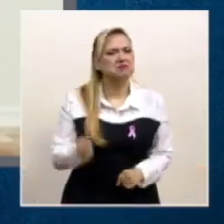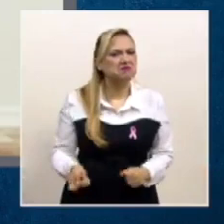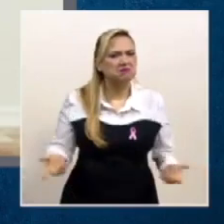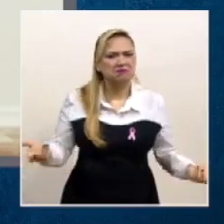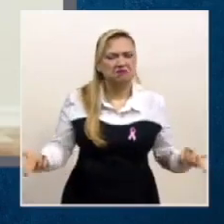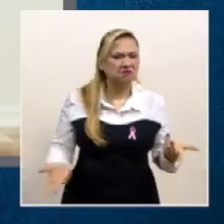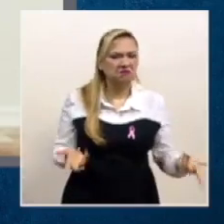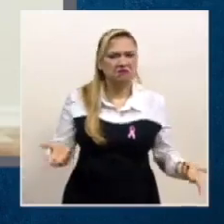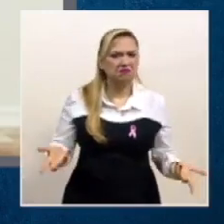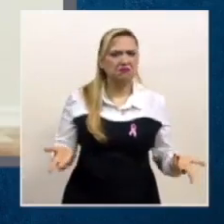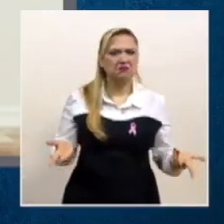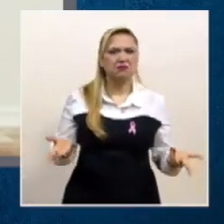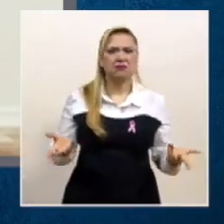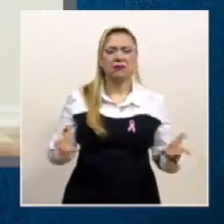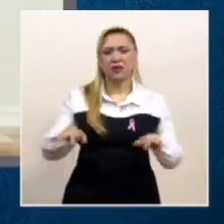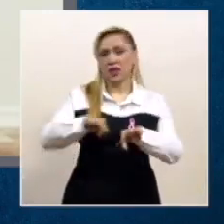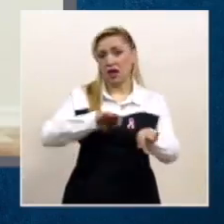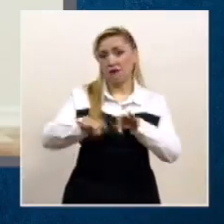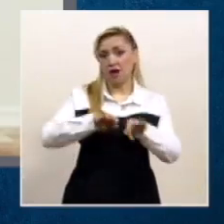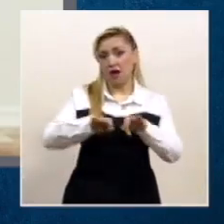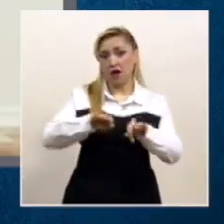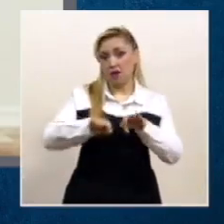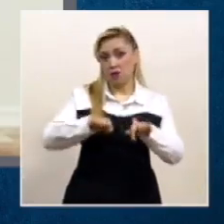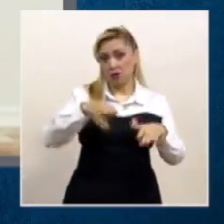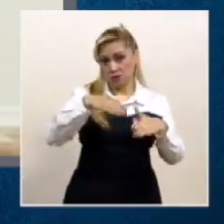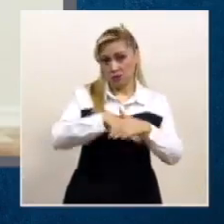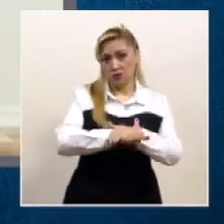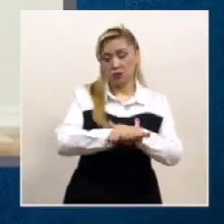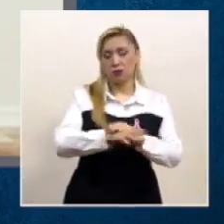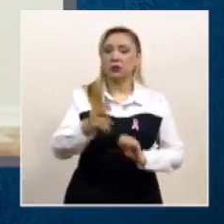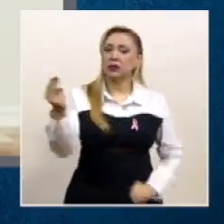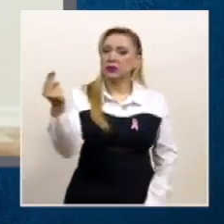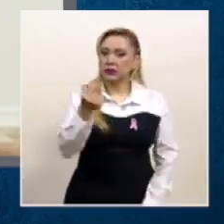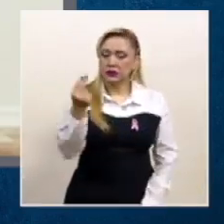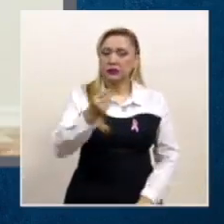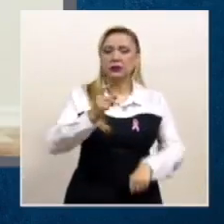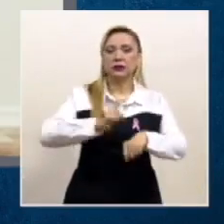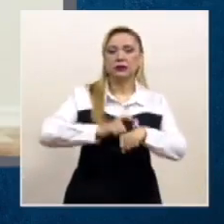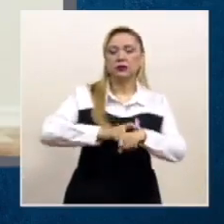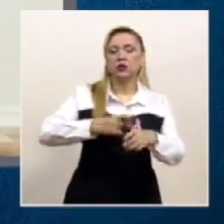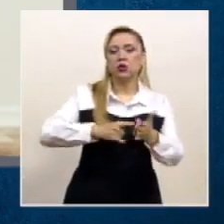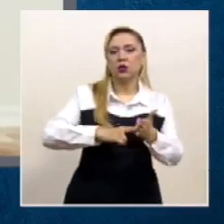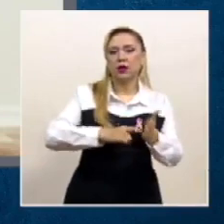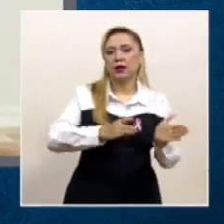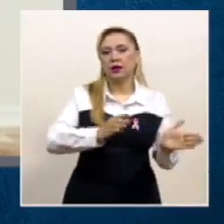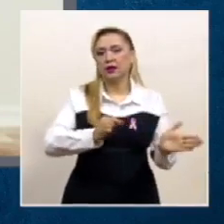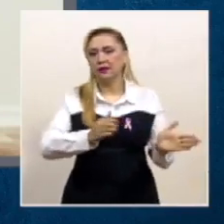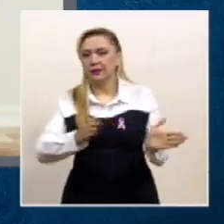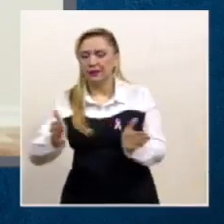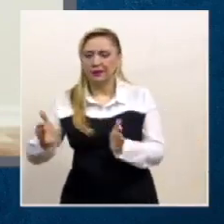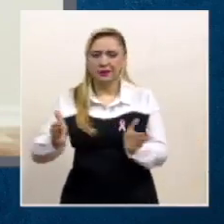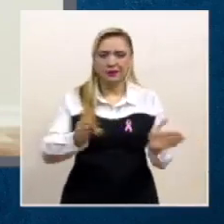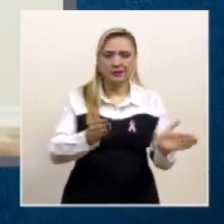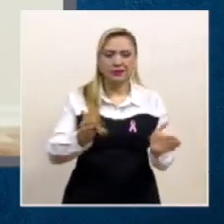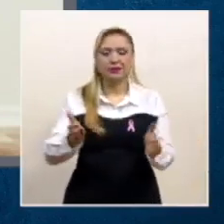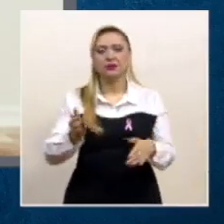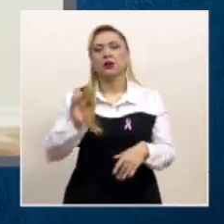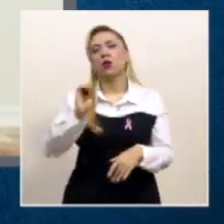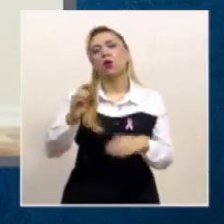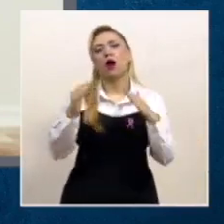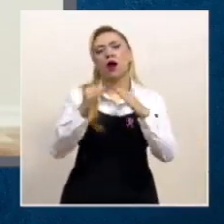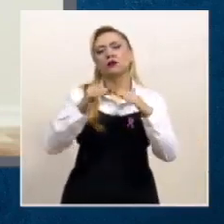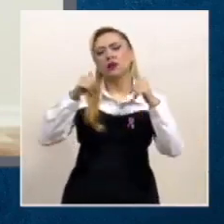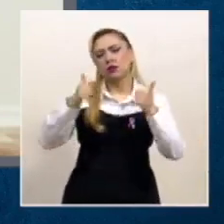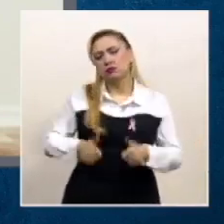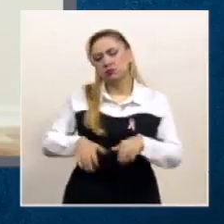en un tema laboral sería una flexibilidad de horarios o una flexibilidad de home office,